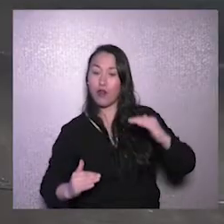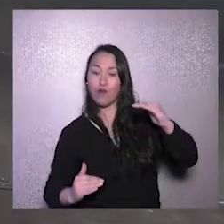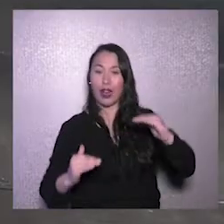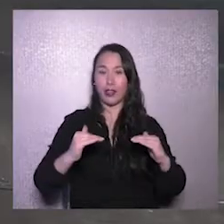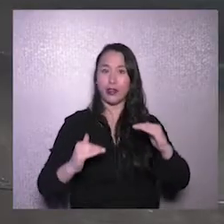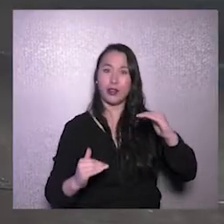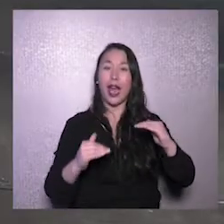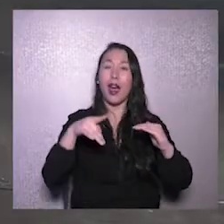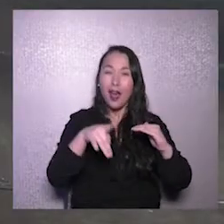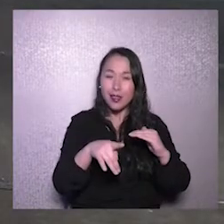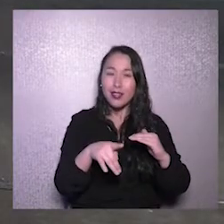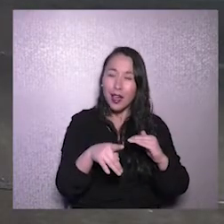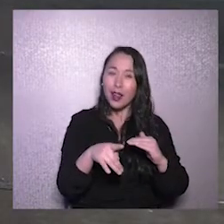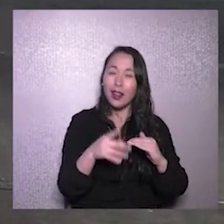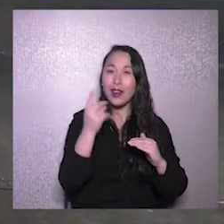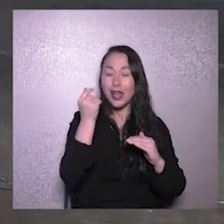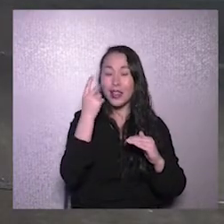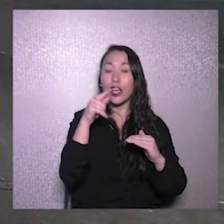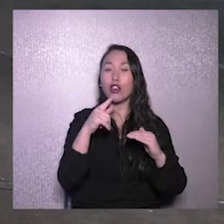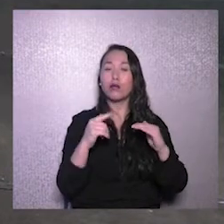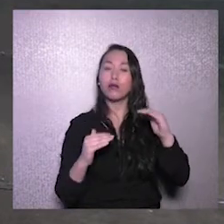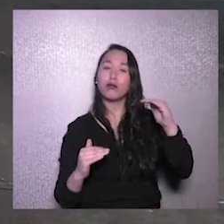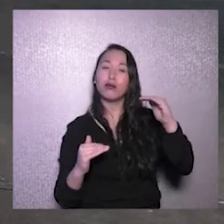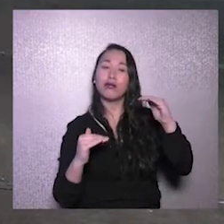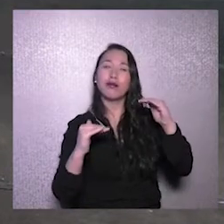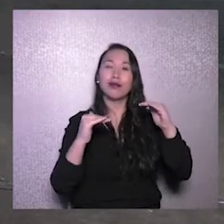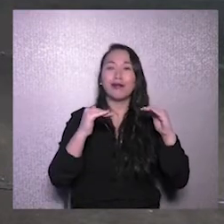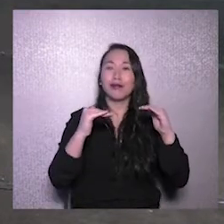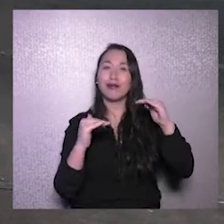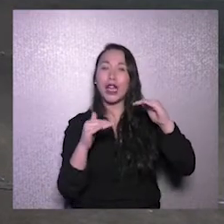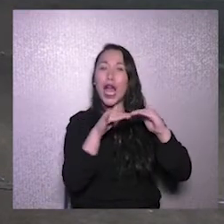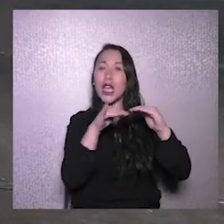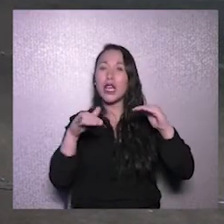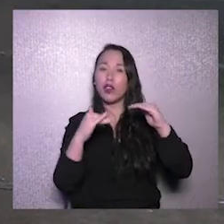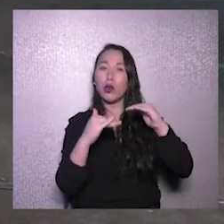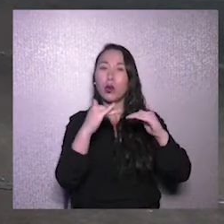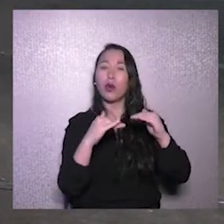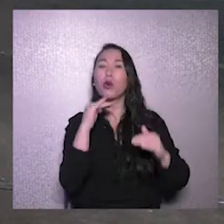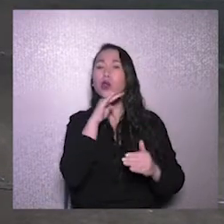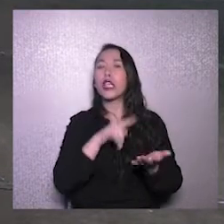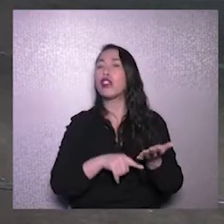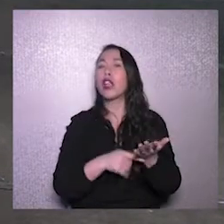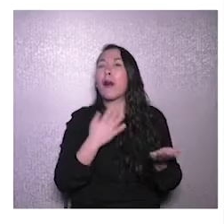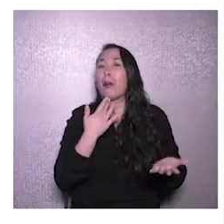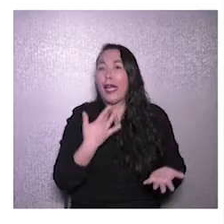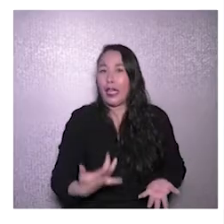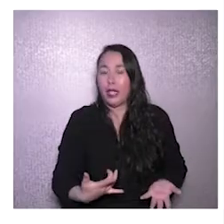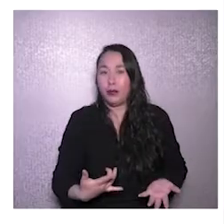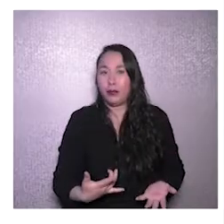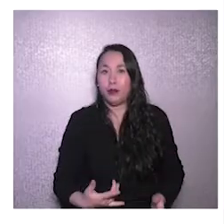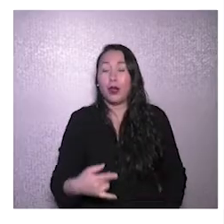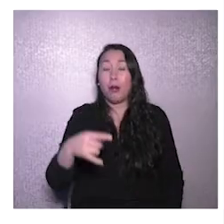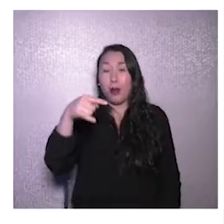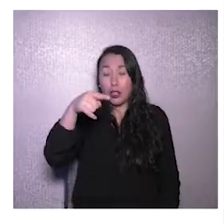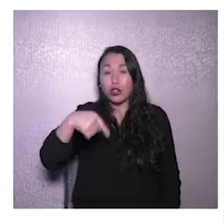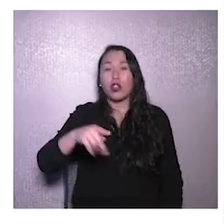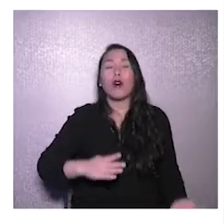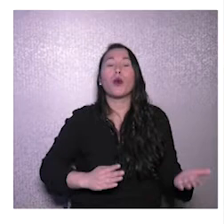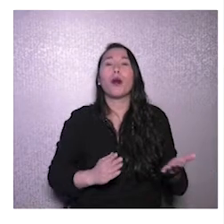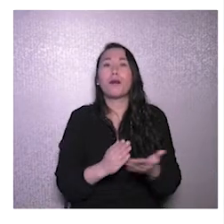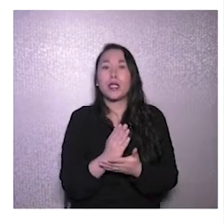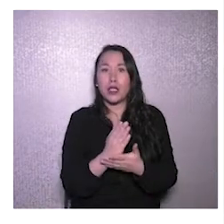gracia. Y es donde tenemos que encontrar el punto de equilibrio en para qué usar estas tecnologías. Y para esto vamos a partir con